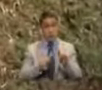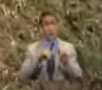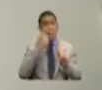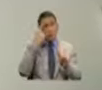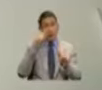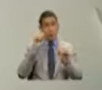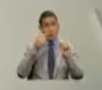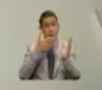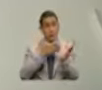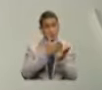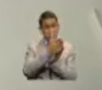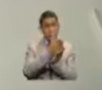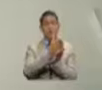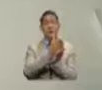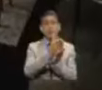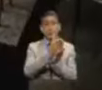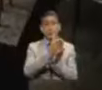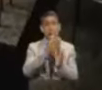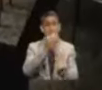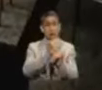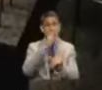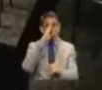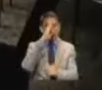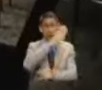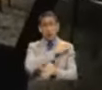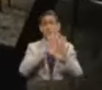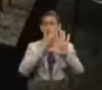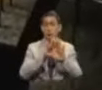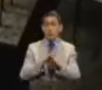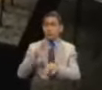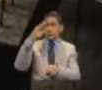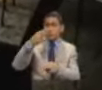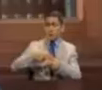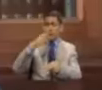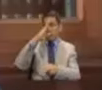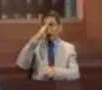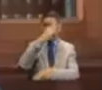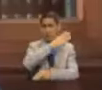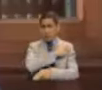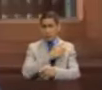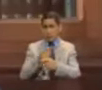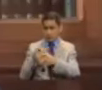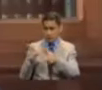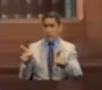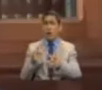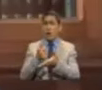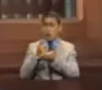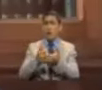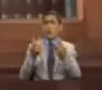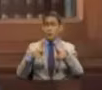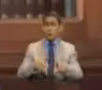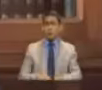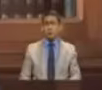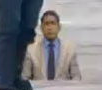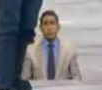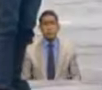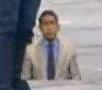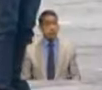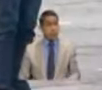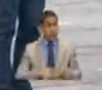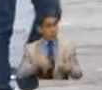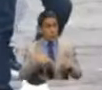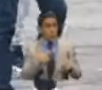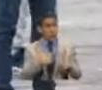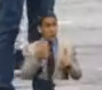a los reservistas del ejército. Ellos ya han participado en algunas actividades recientes. Reservas para el caso de tener algún conflicto, algún problema.